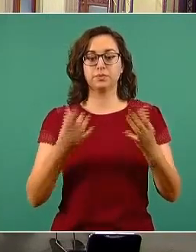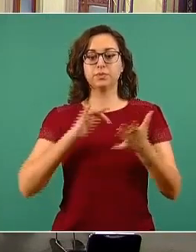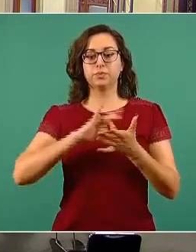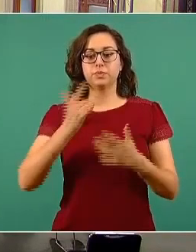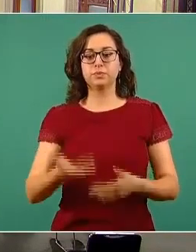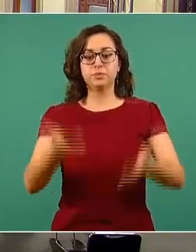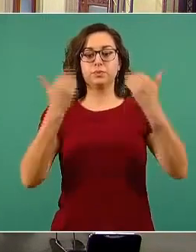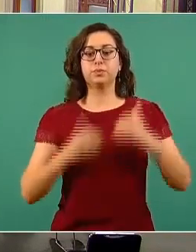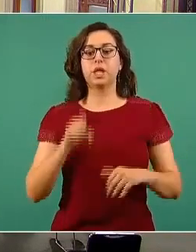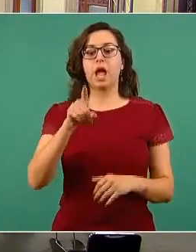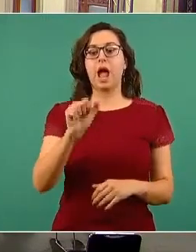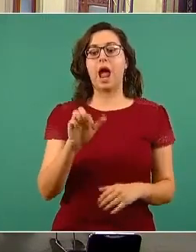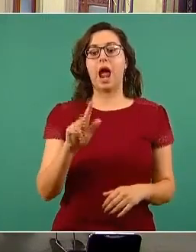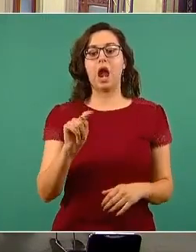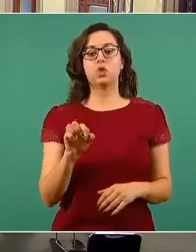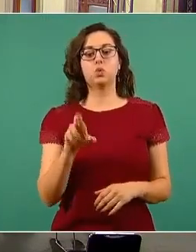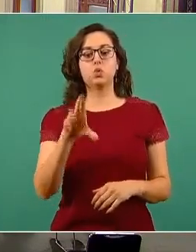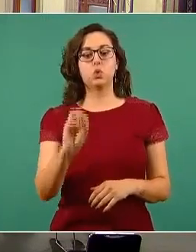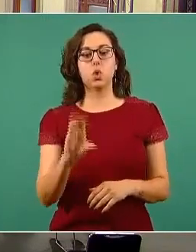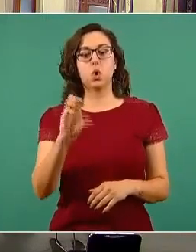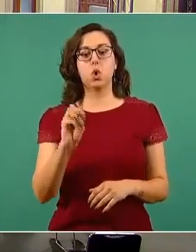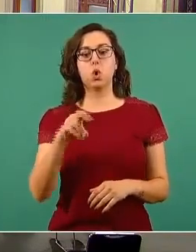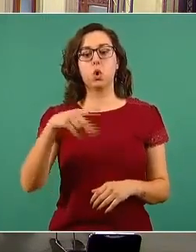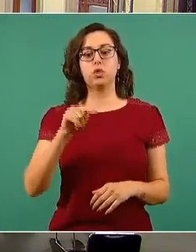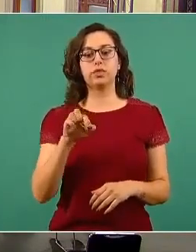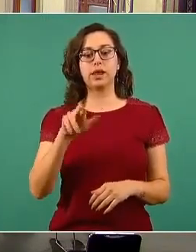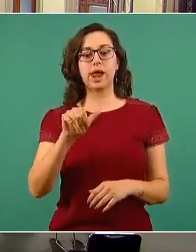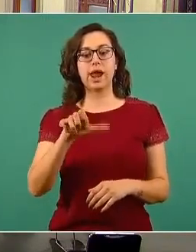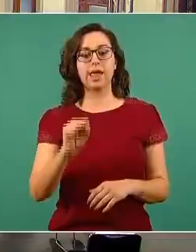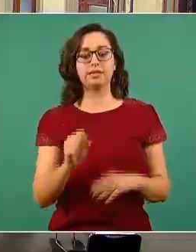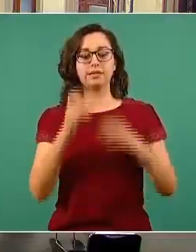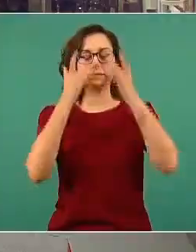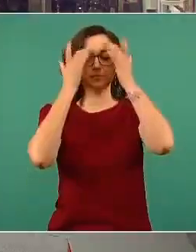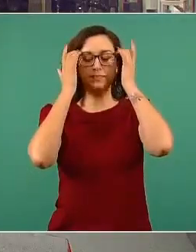Arturo Contreras, pie de página.